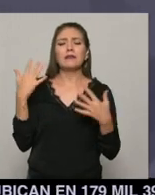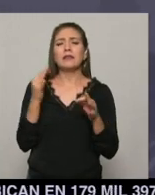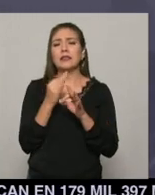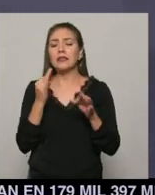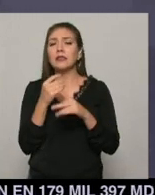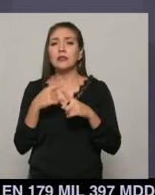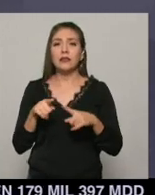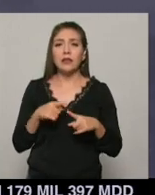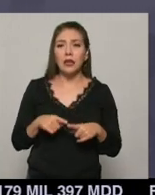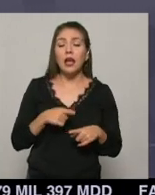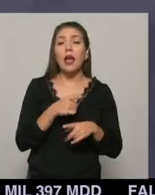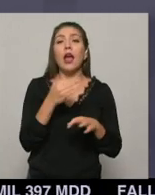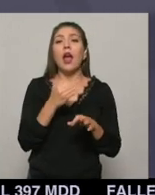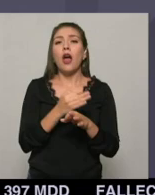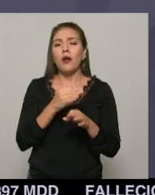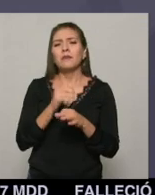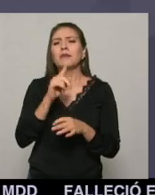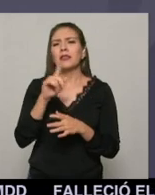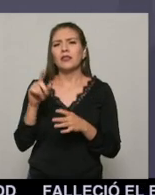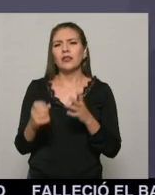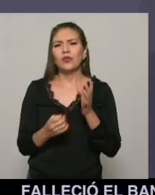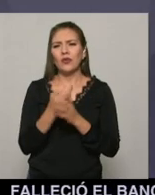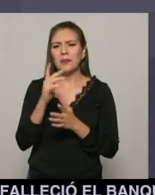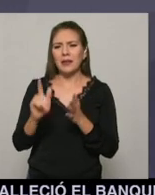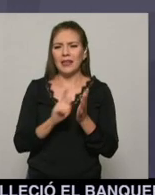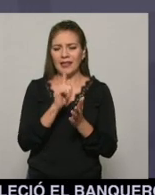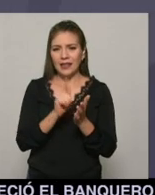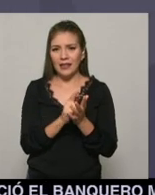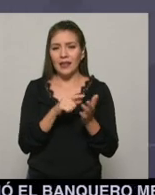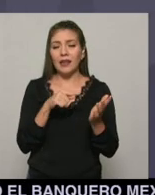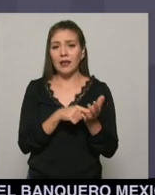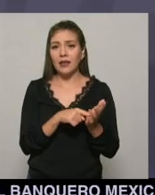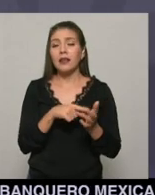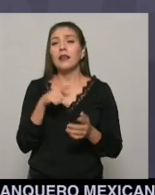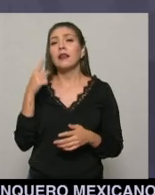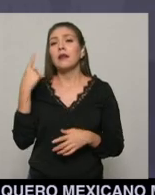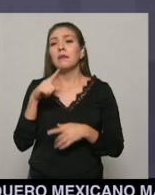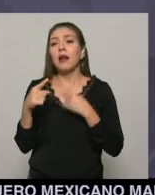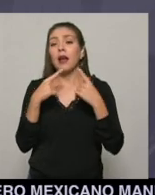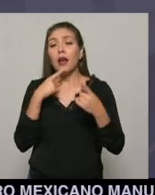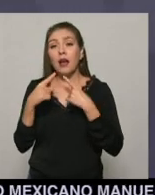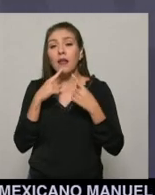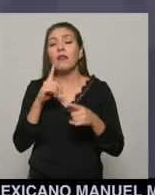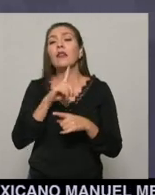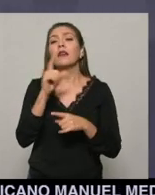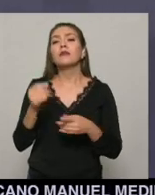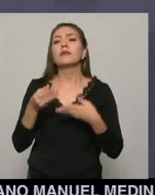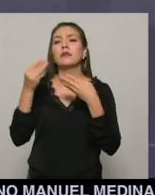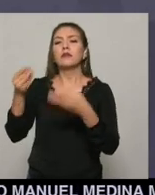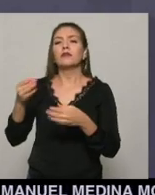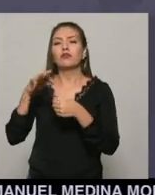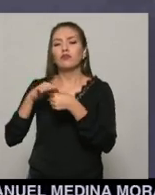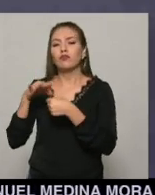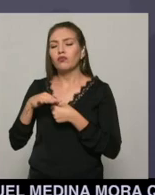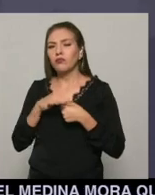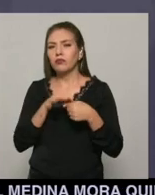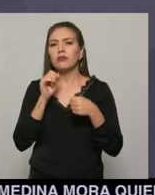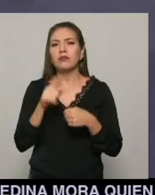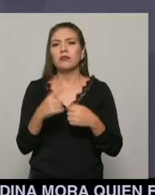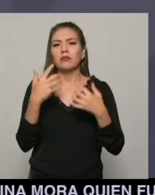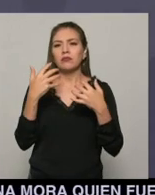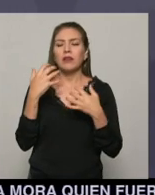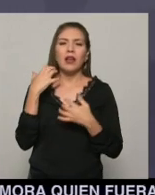está actualmente la iniciativa de ley, se tiene que dictaminar en comisiones para que pasara a votación del Pleno, ¿no? Hasta este momento